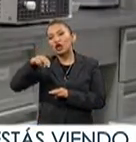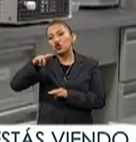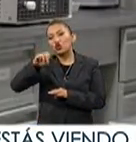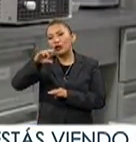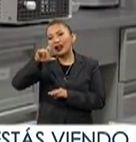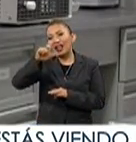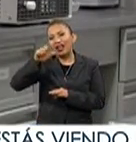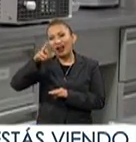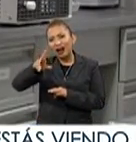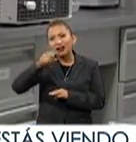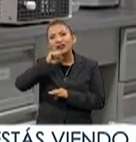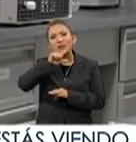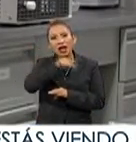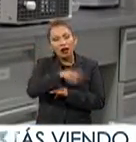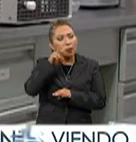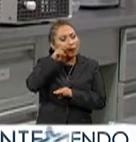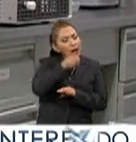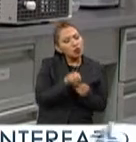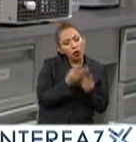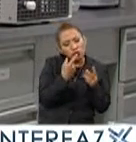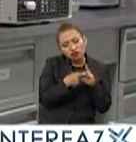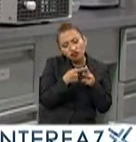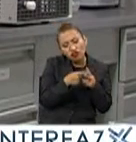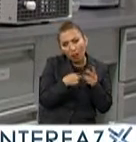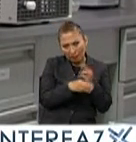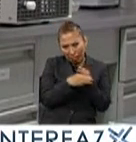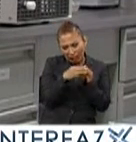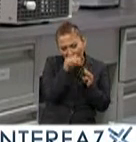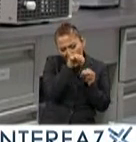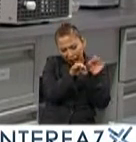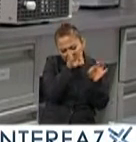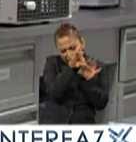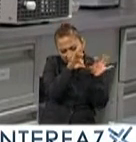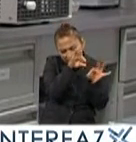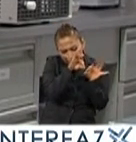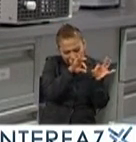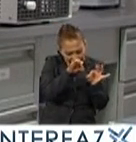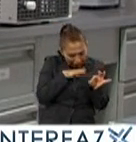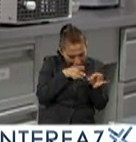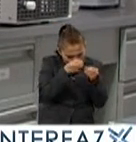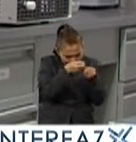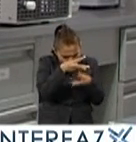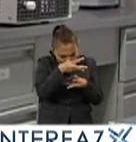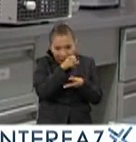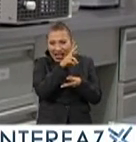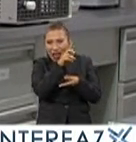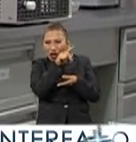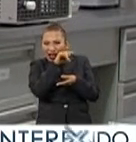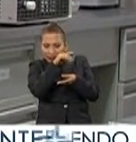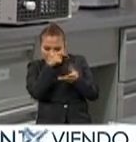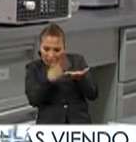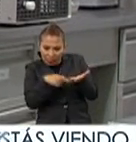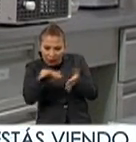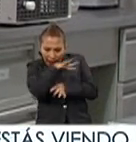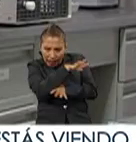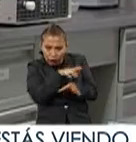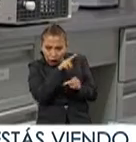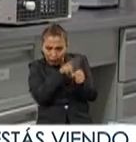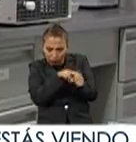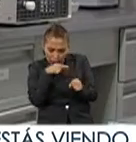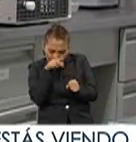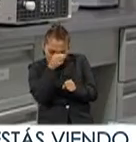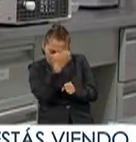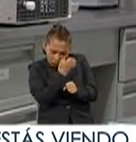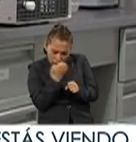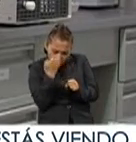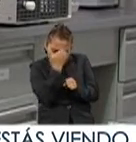Nos permite determinar abundancias de elementos, de ciertos elementos radioactivos que están presentes en la naturaleza